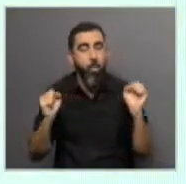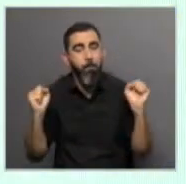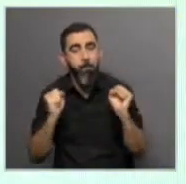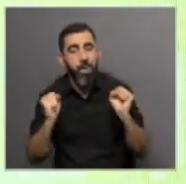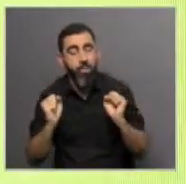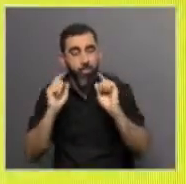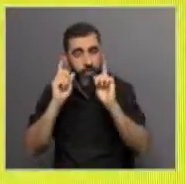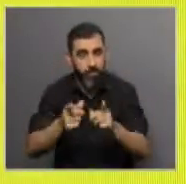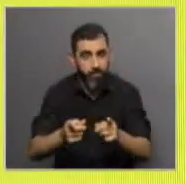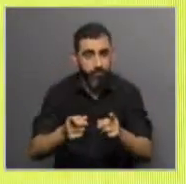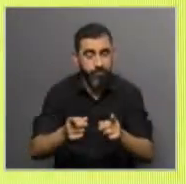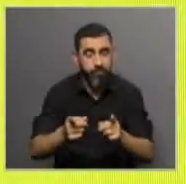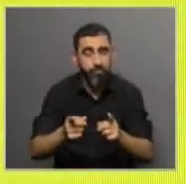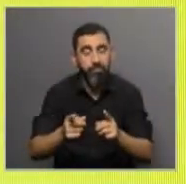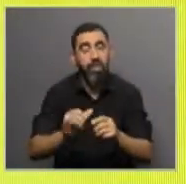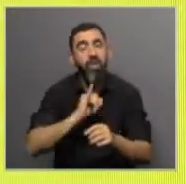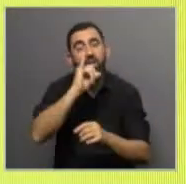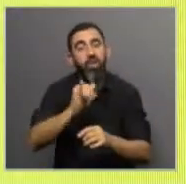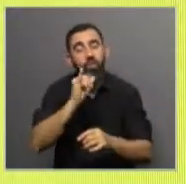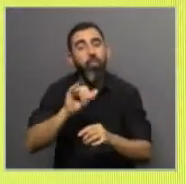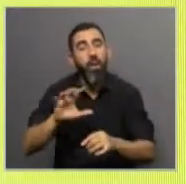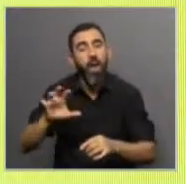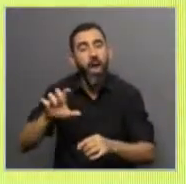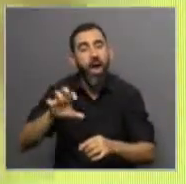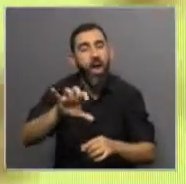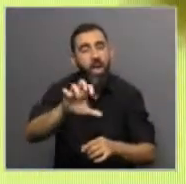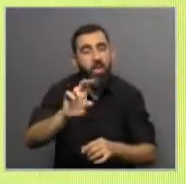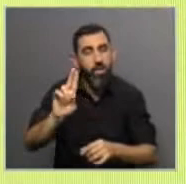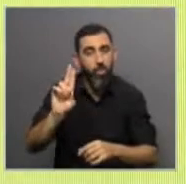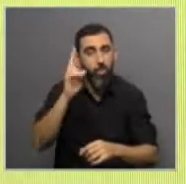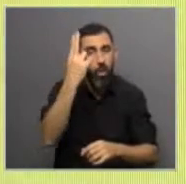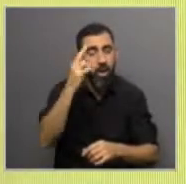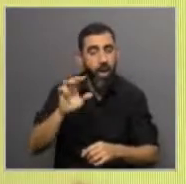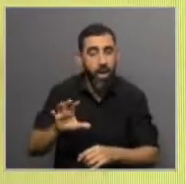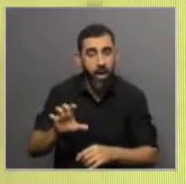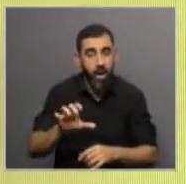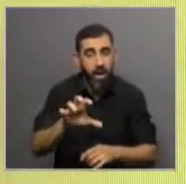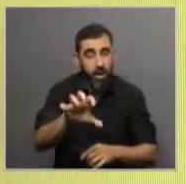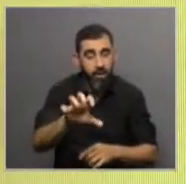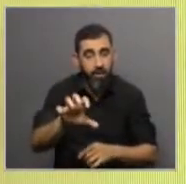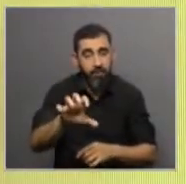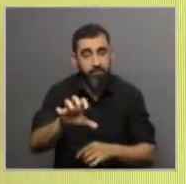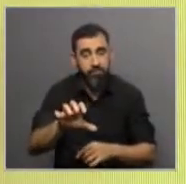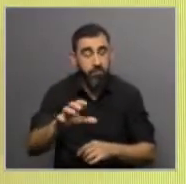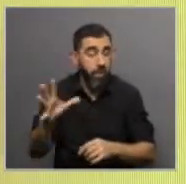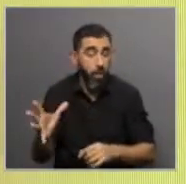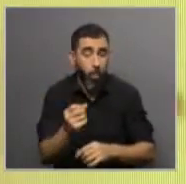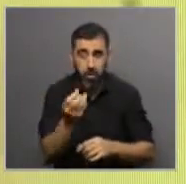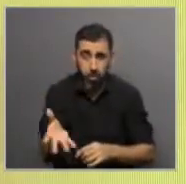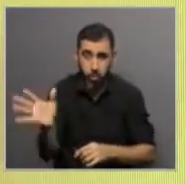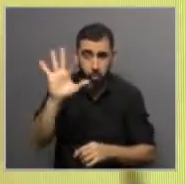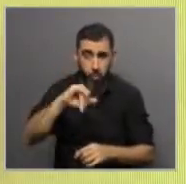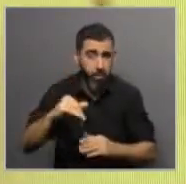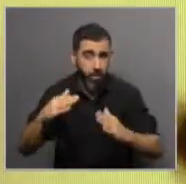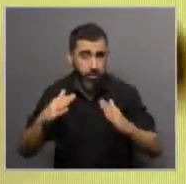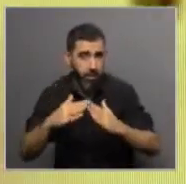alguna manera, ¿no? Fuimos a hacer un informe sobre arañas del Uruguay, arañas que nos topamos en nuestra vida cotidiana,